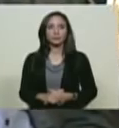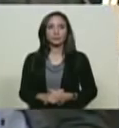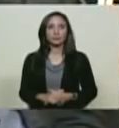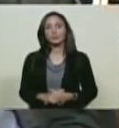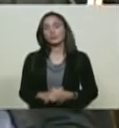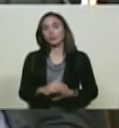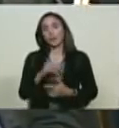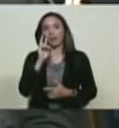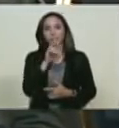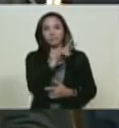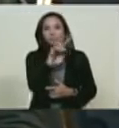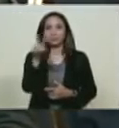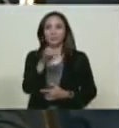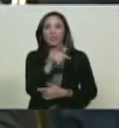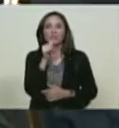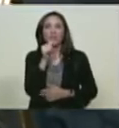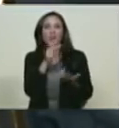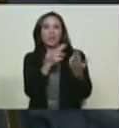Identificó al general